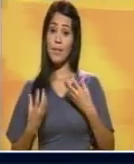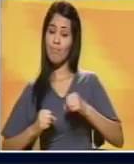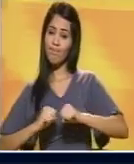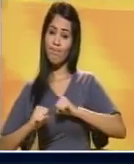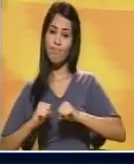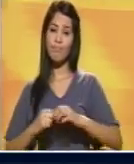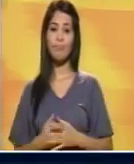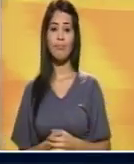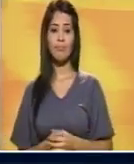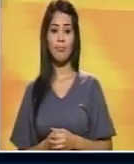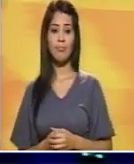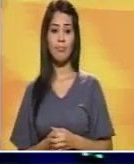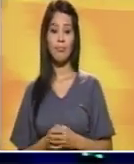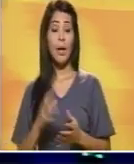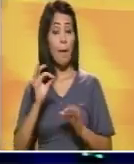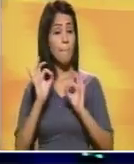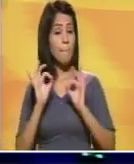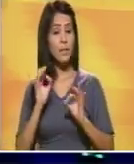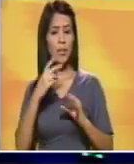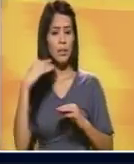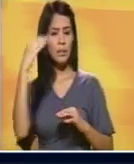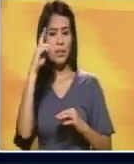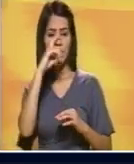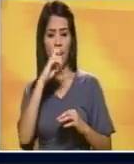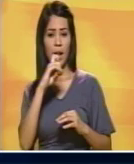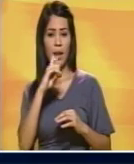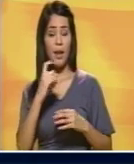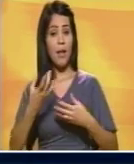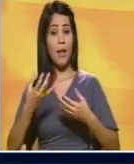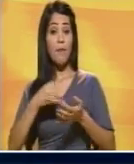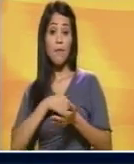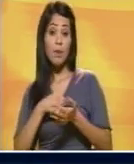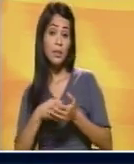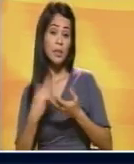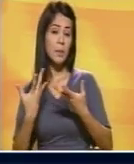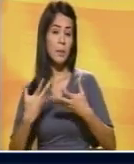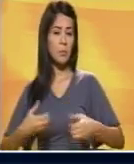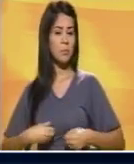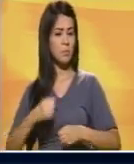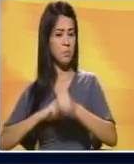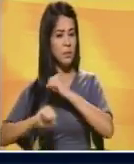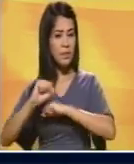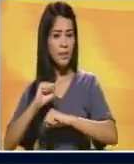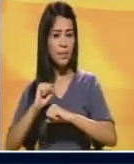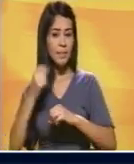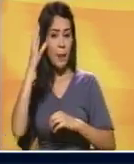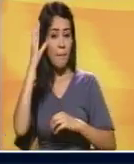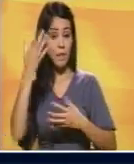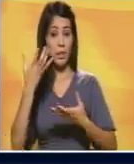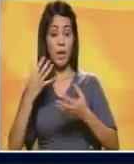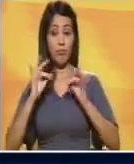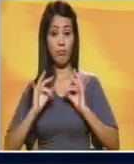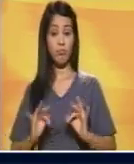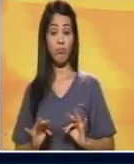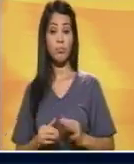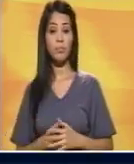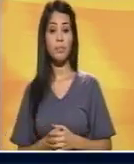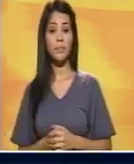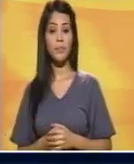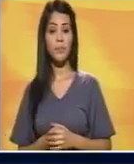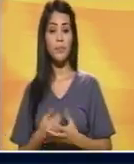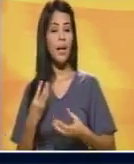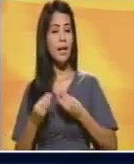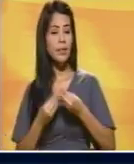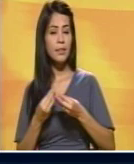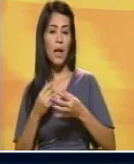Según el especialista, en la tercera edad se busca obtener flexibilidad, resistencia y capacidad funcional. Lo ideal es que mientras usted esté realizando